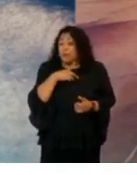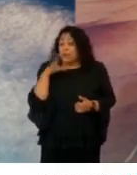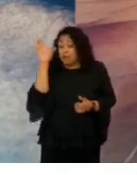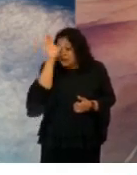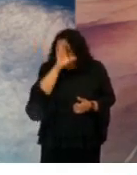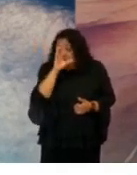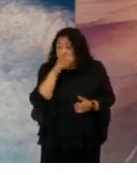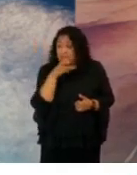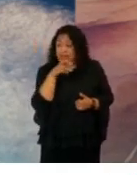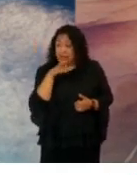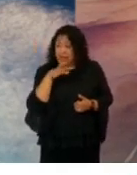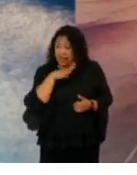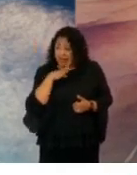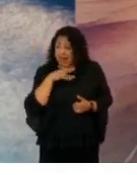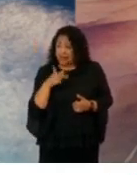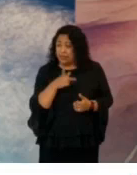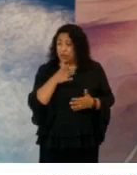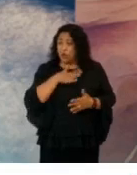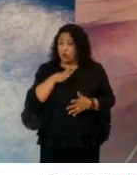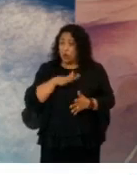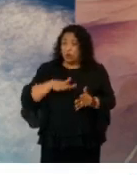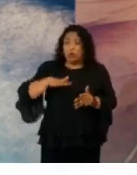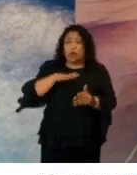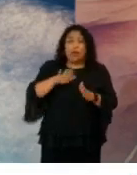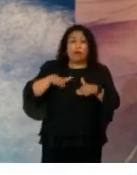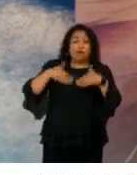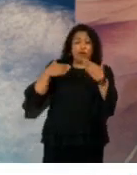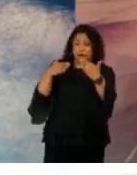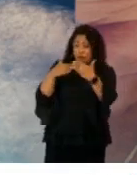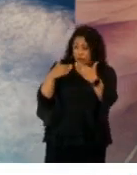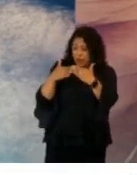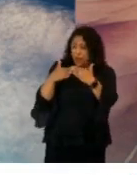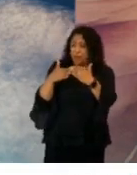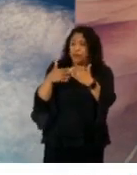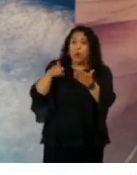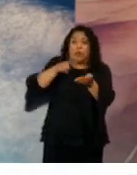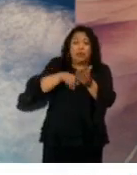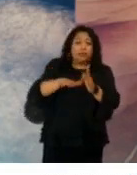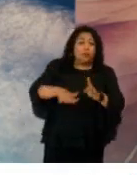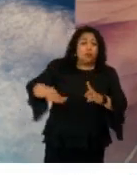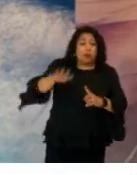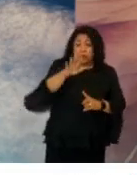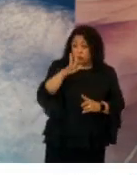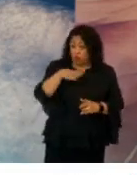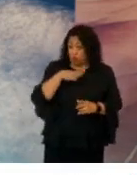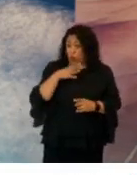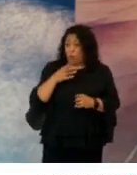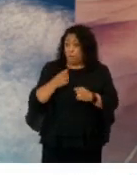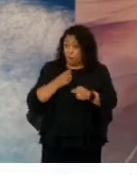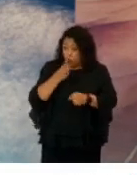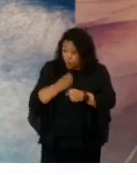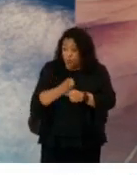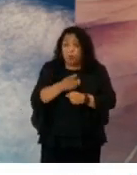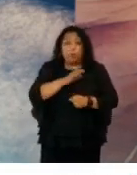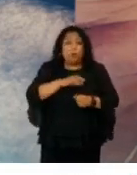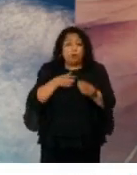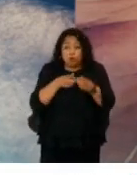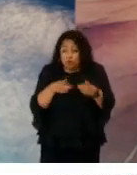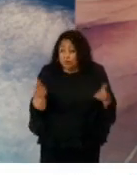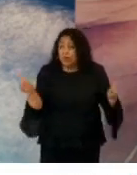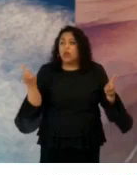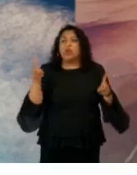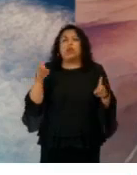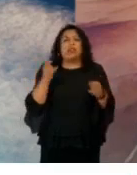exigencia de género que tenemos. ¿Mi espacio es realmente fuera de la casa o dentro del hogar? ¿Tengo la oportunidad de desarrollarme? ¿Tengo la posibilidad de tener